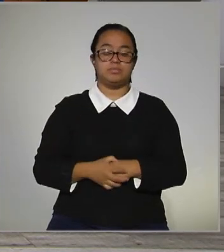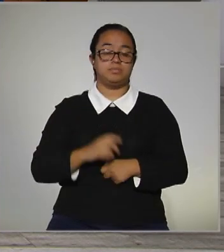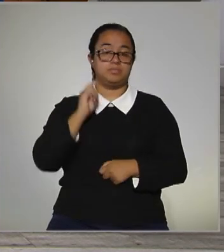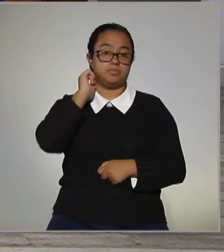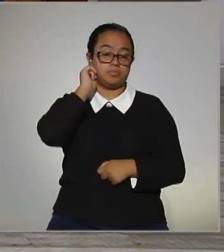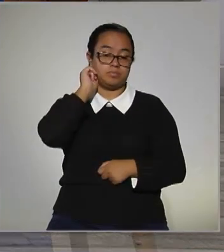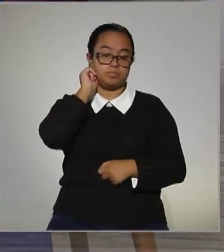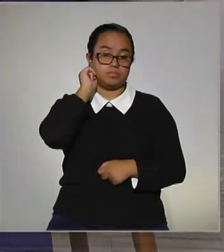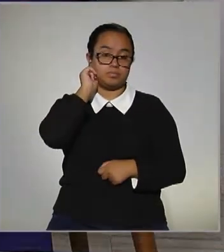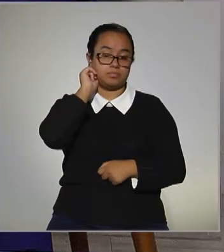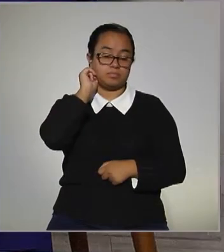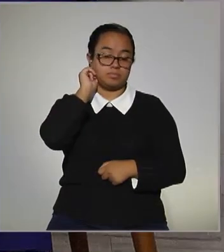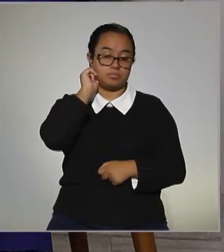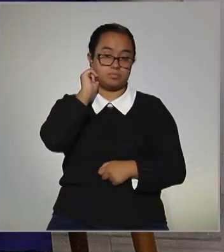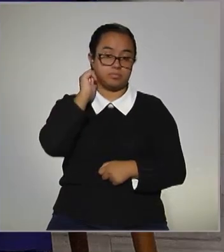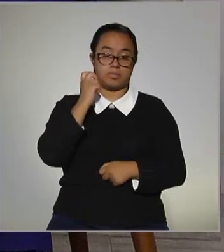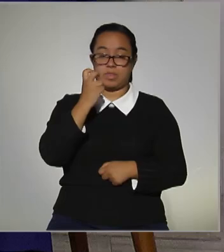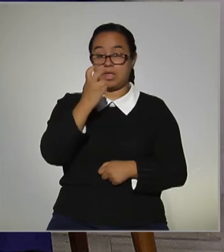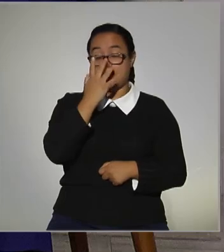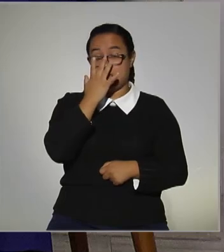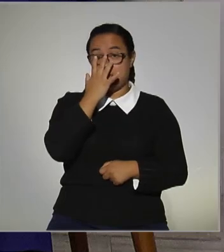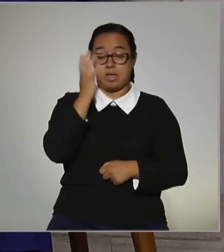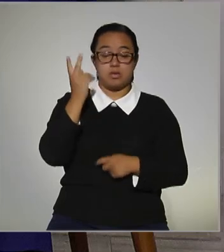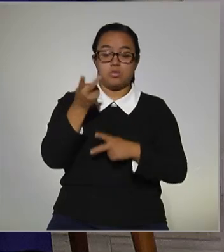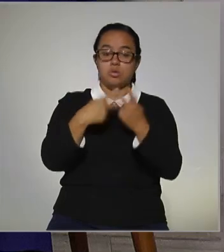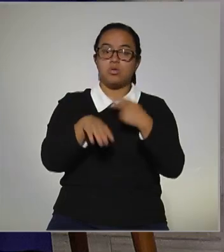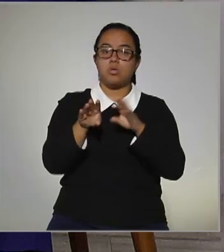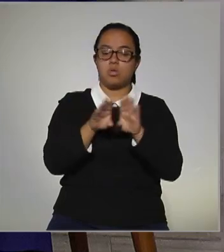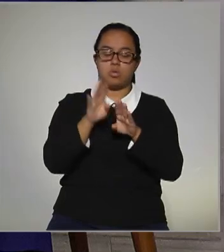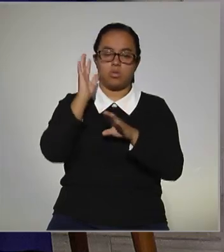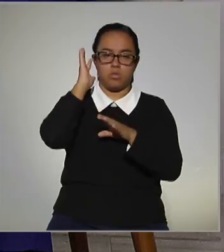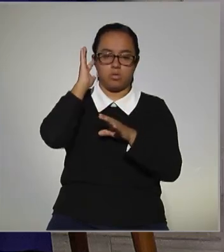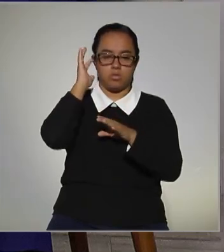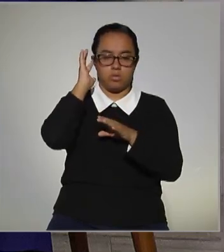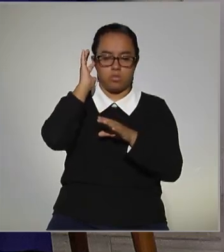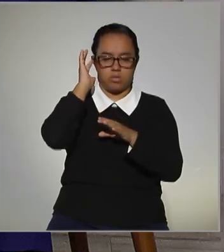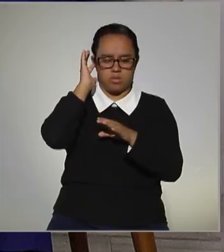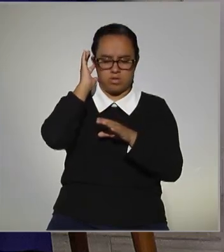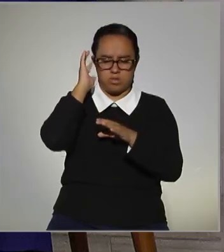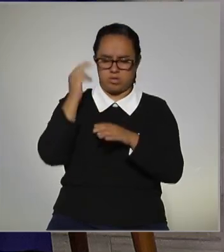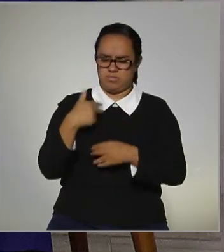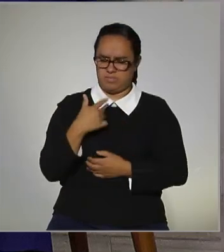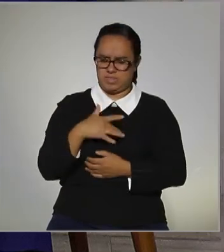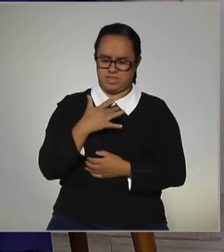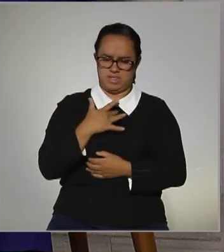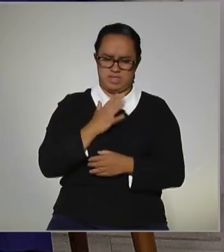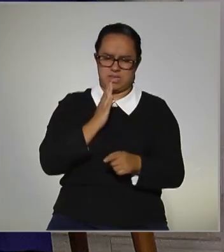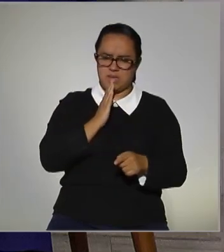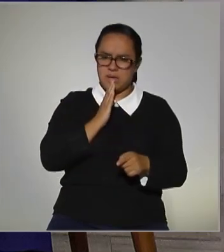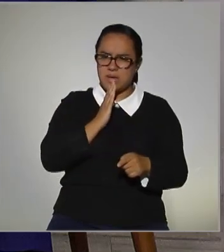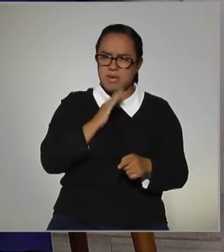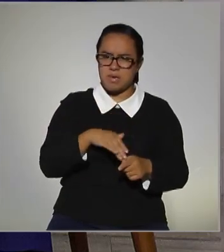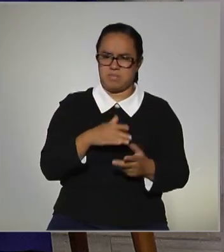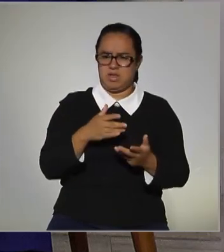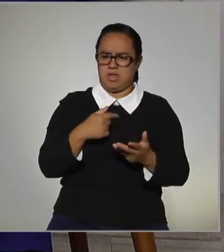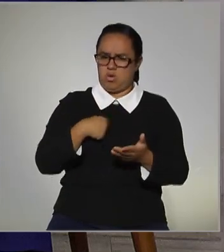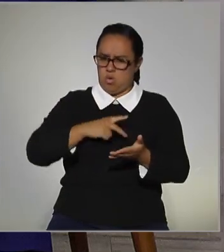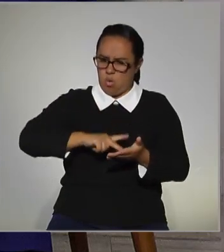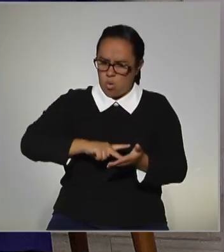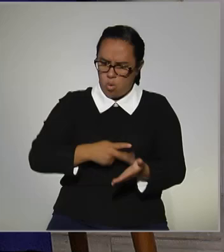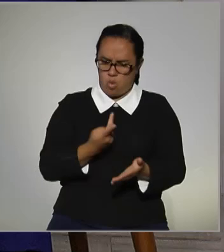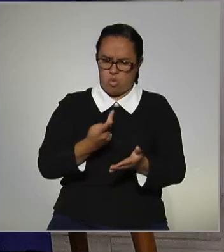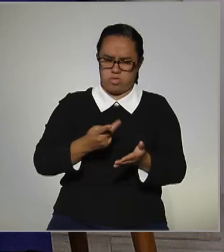ver, o sea, con un momento en donde algo de algún afecto displacentero habitualmente reincide y